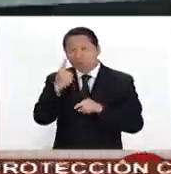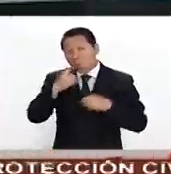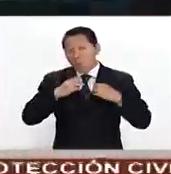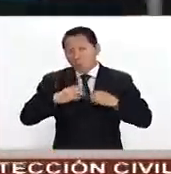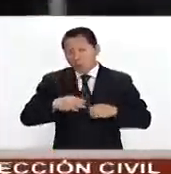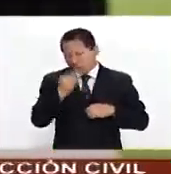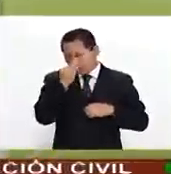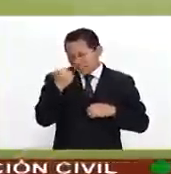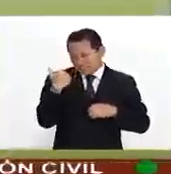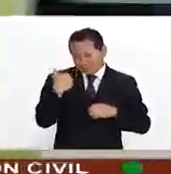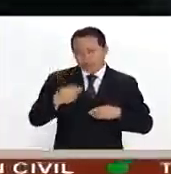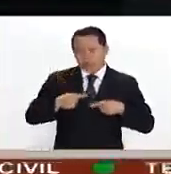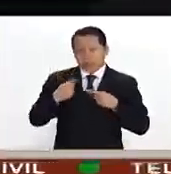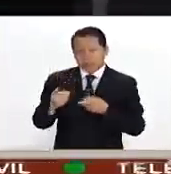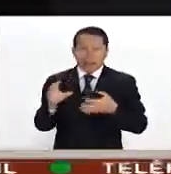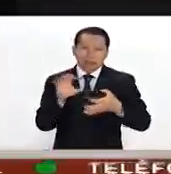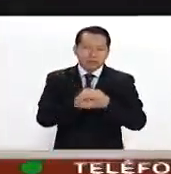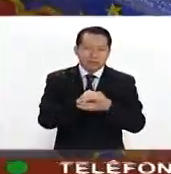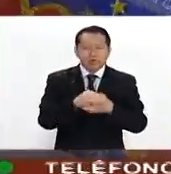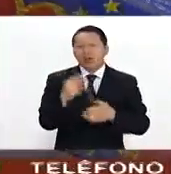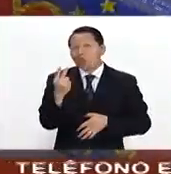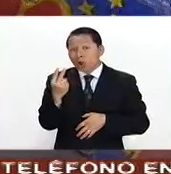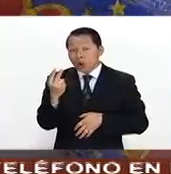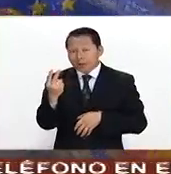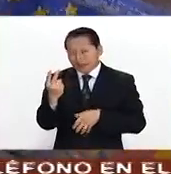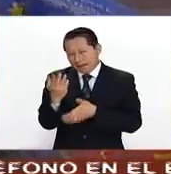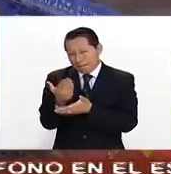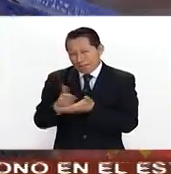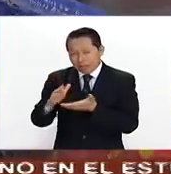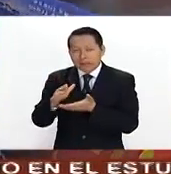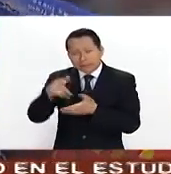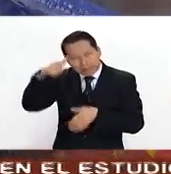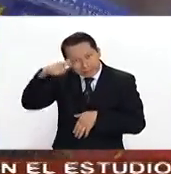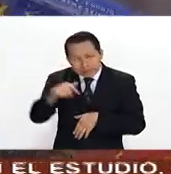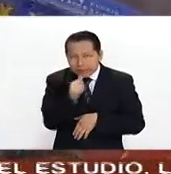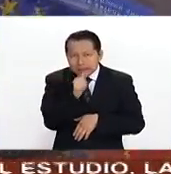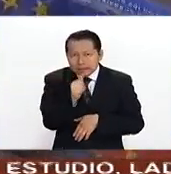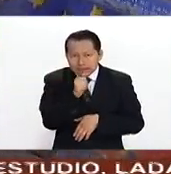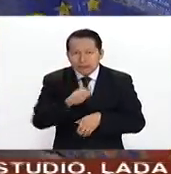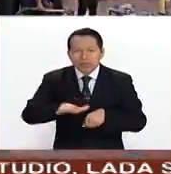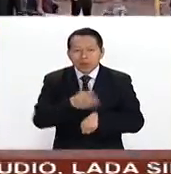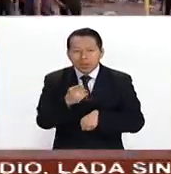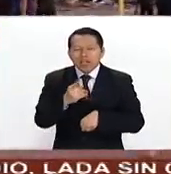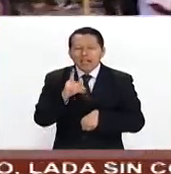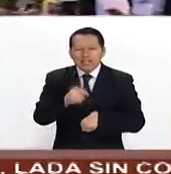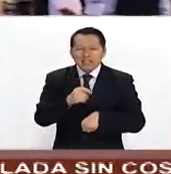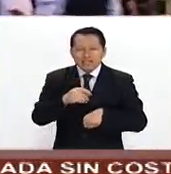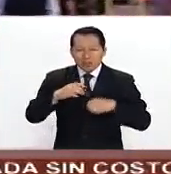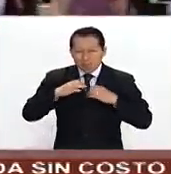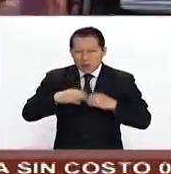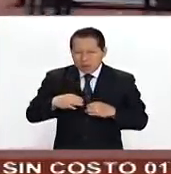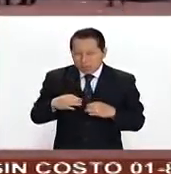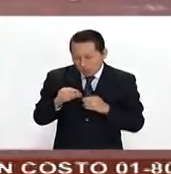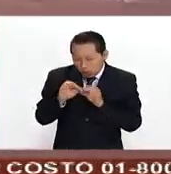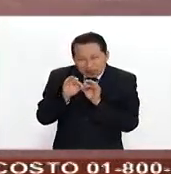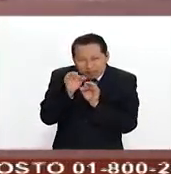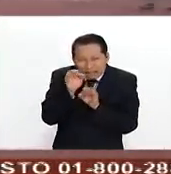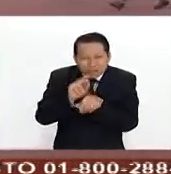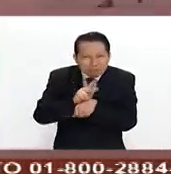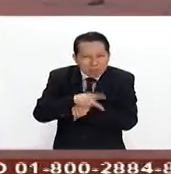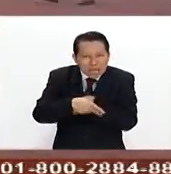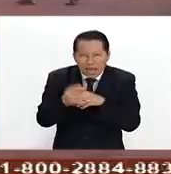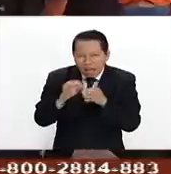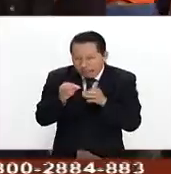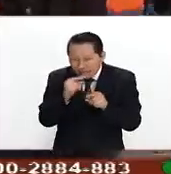recién entregados y 2 más no fue posible su identificación, ya que eran segmentos muy pequeños y por el nivel